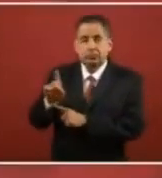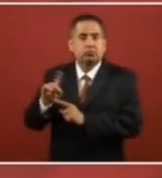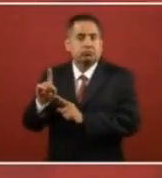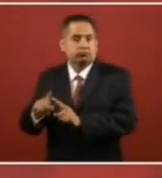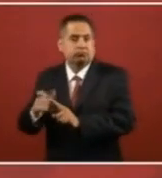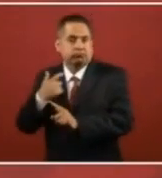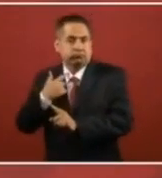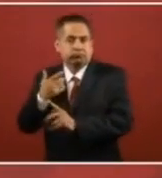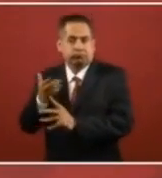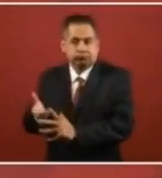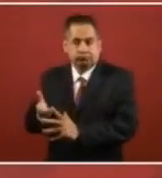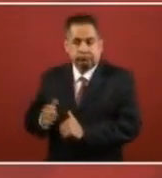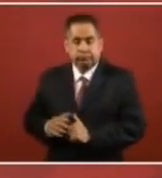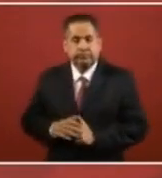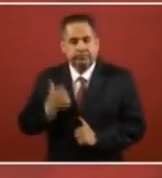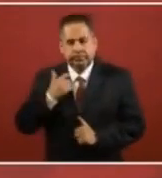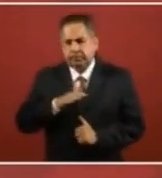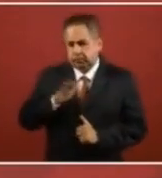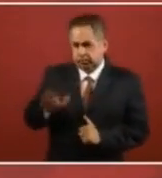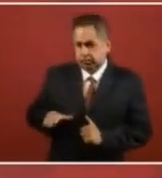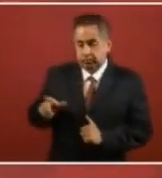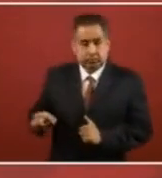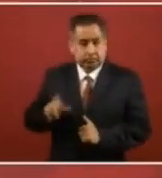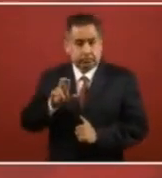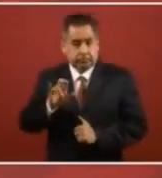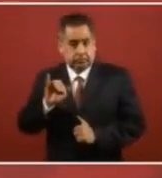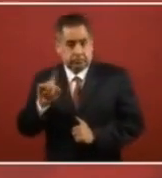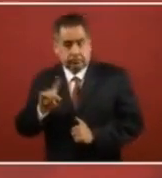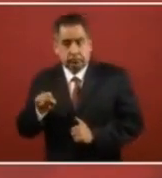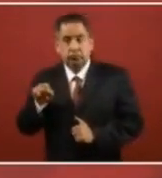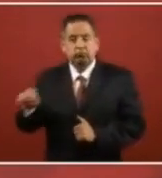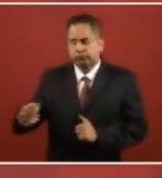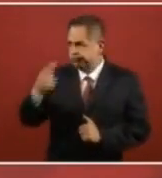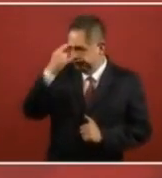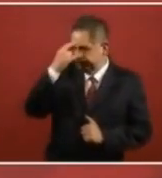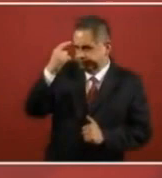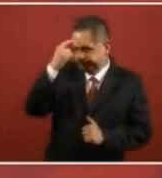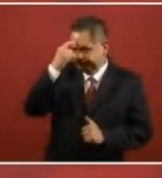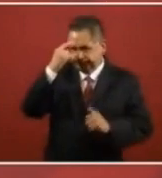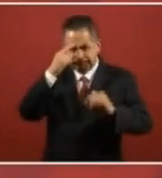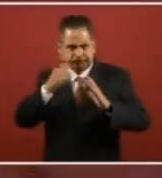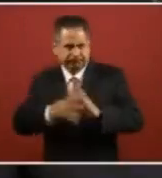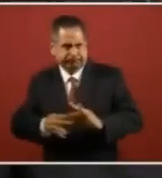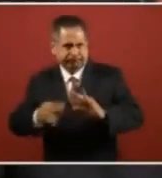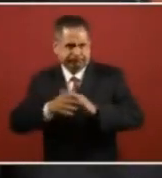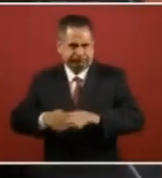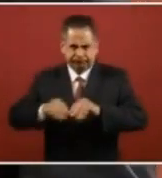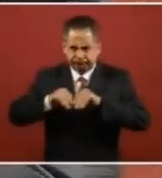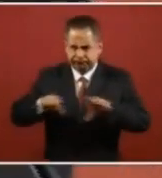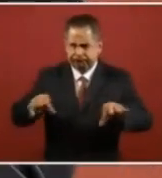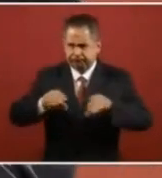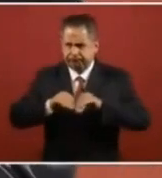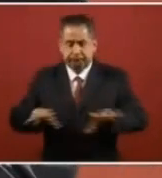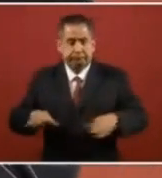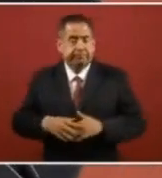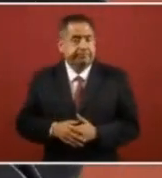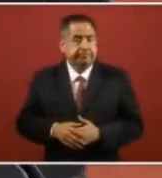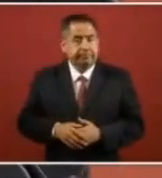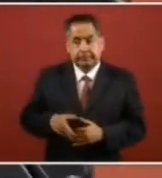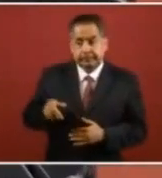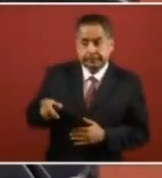al finado Ríos, porque eso lo traía él como